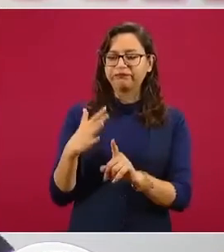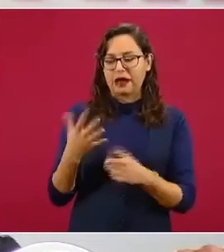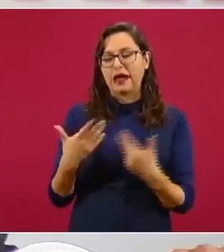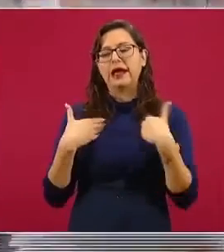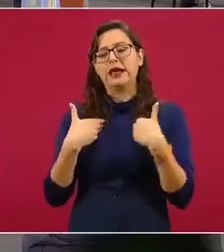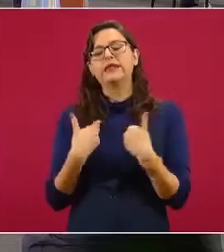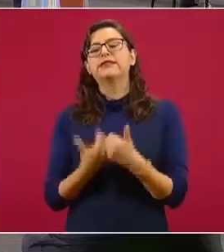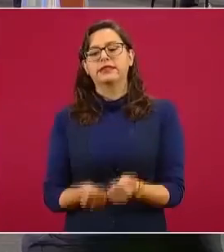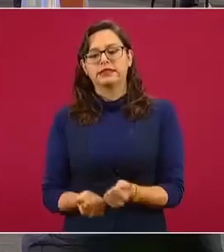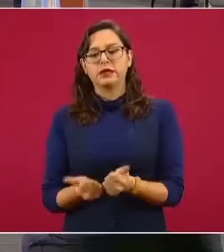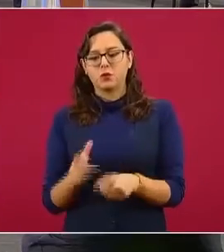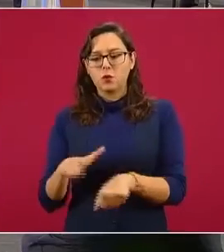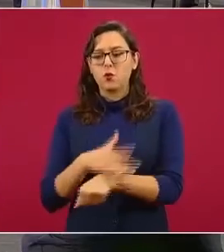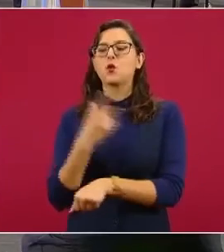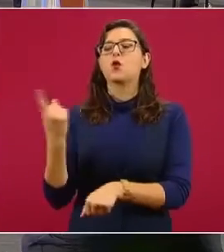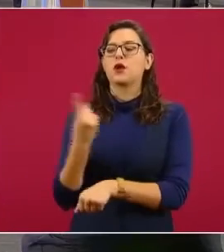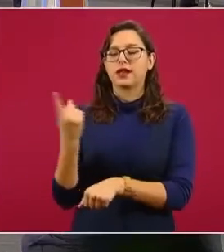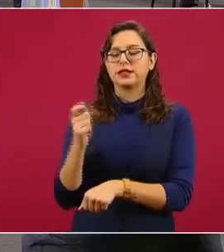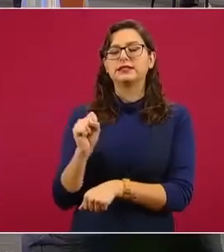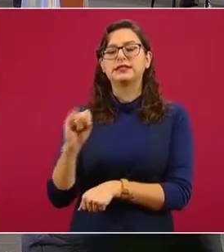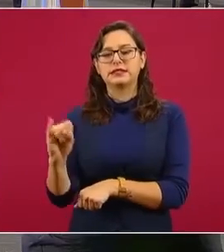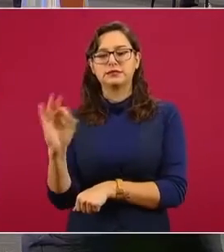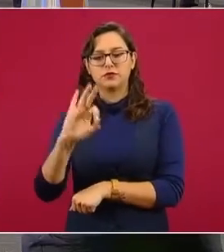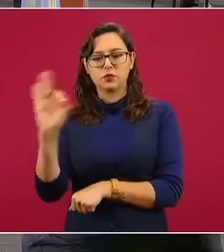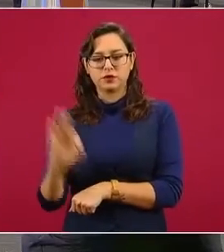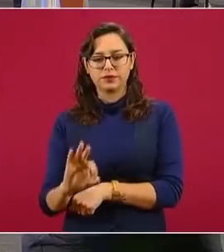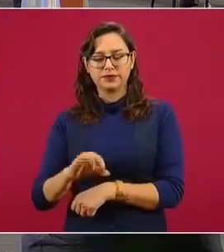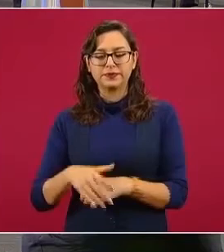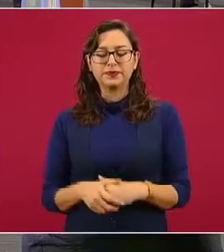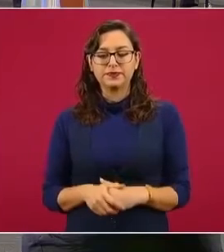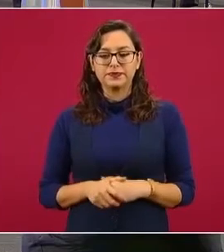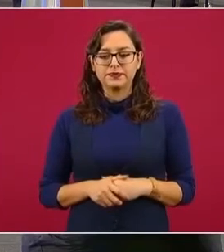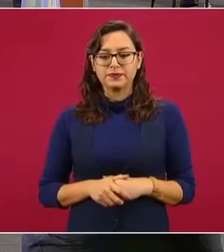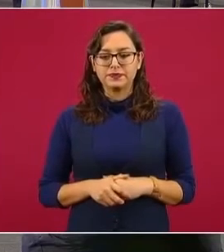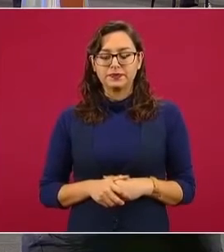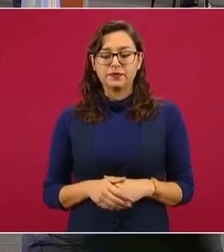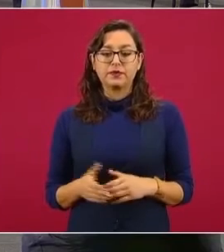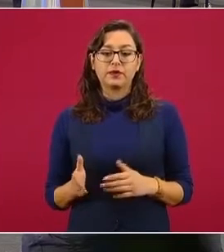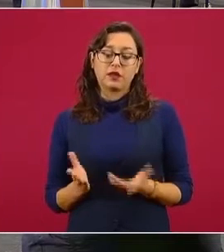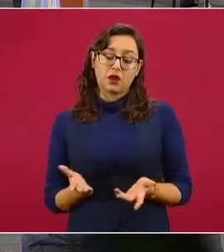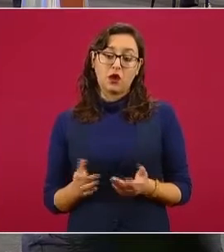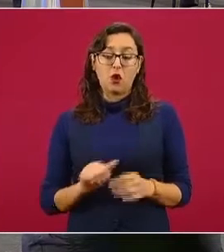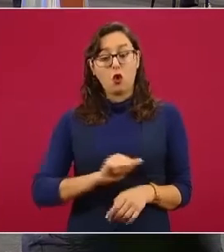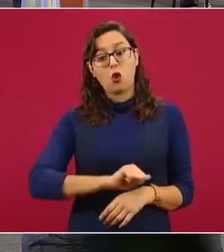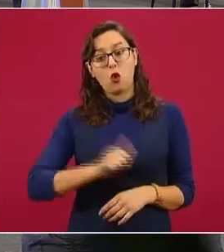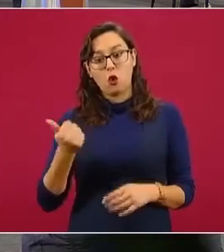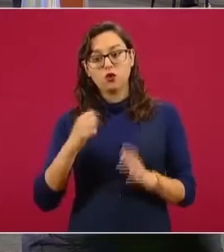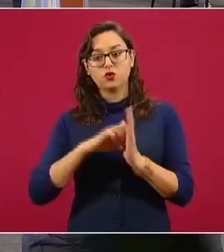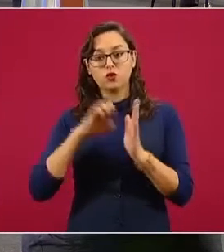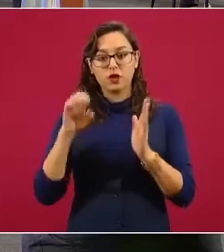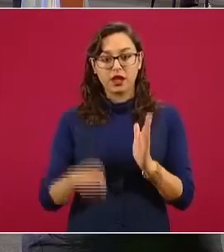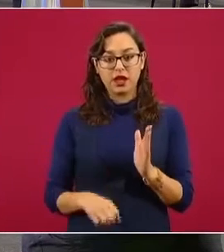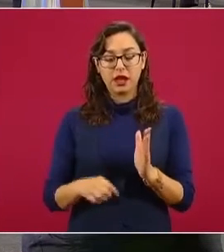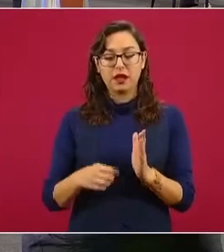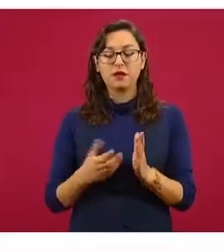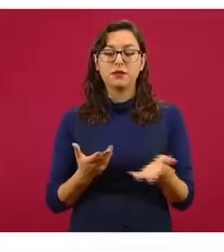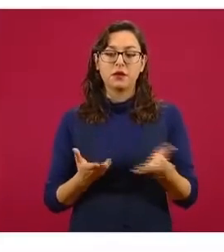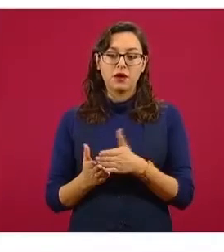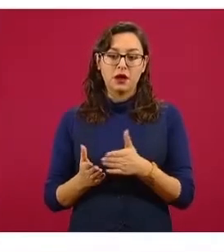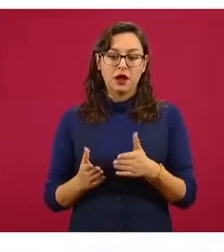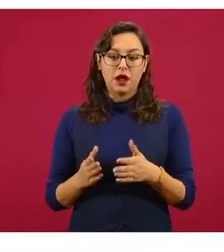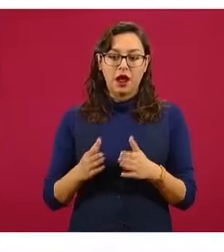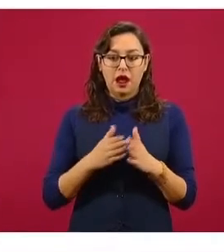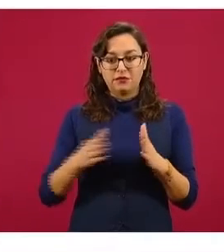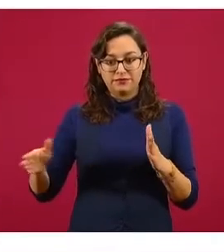las positividades que ocurren en los estados. Por poner otro ejemplo, en el lado izquierdo de la gráfica vemos a Campeche